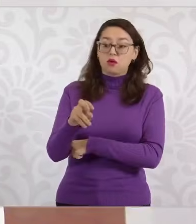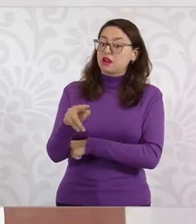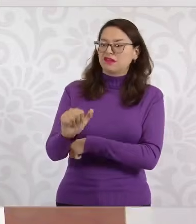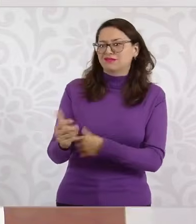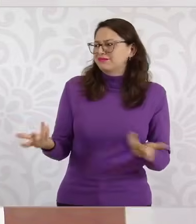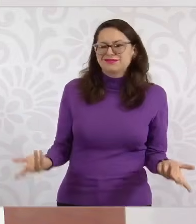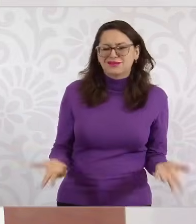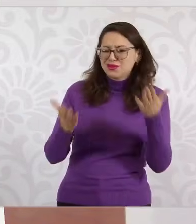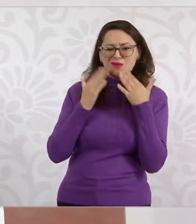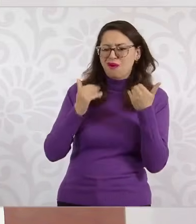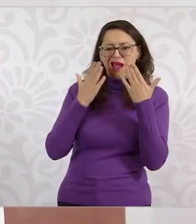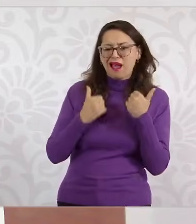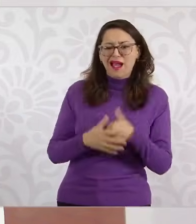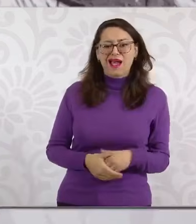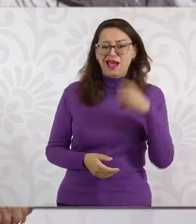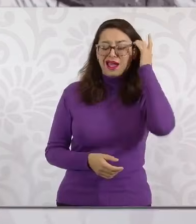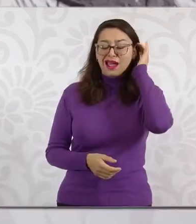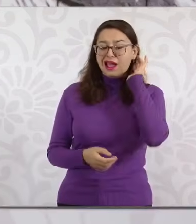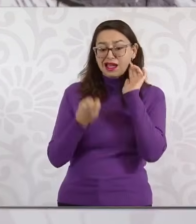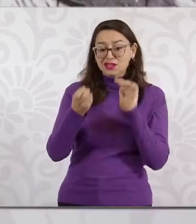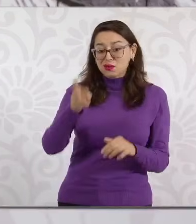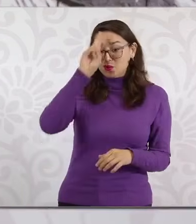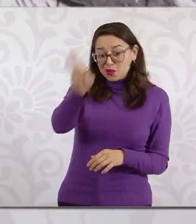no, eso está prohibido.